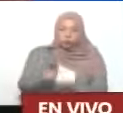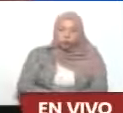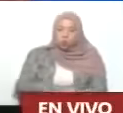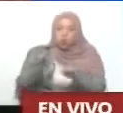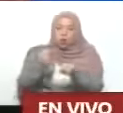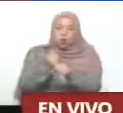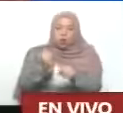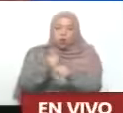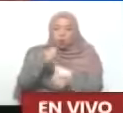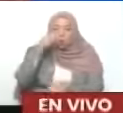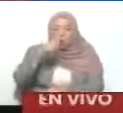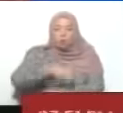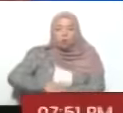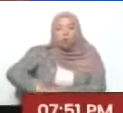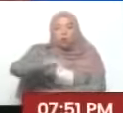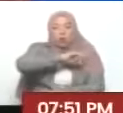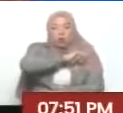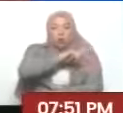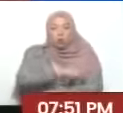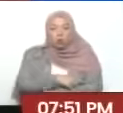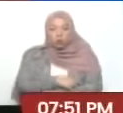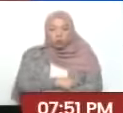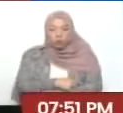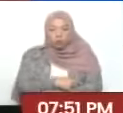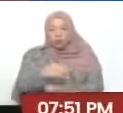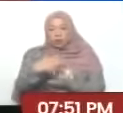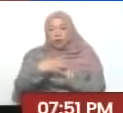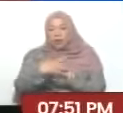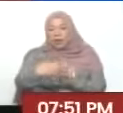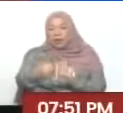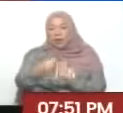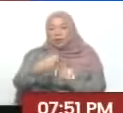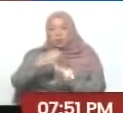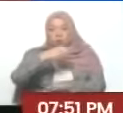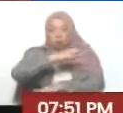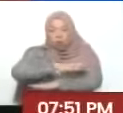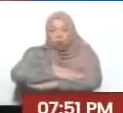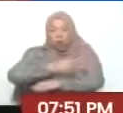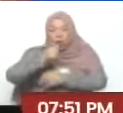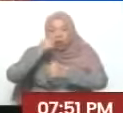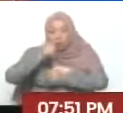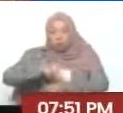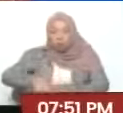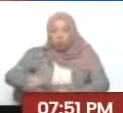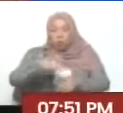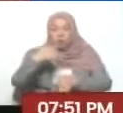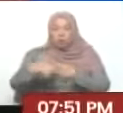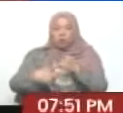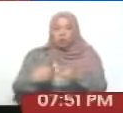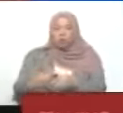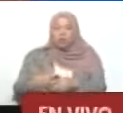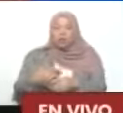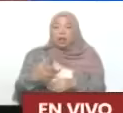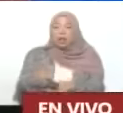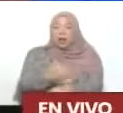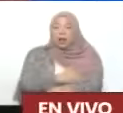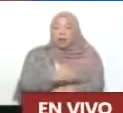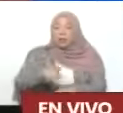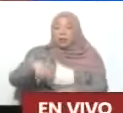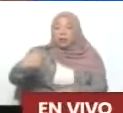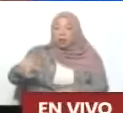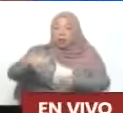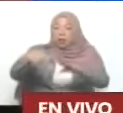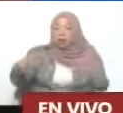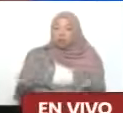se desplegó su poder, el ejemplo que dejó. El mundo es antes y después de Cristo. Por